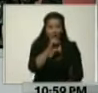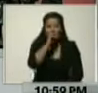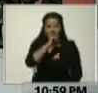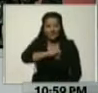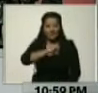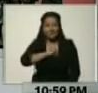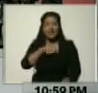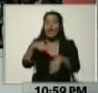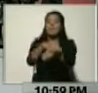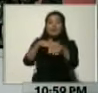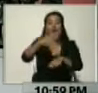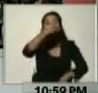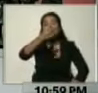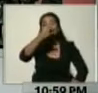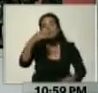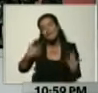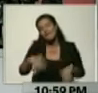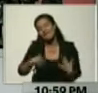Tengo gripe, vale.